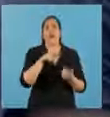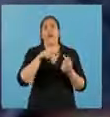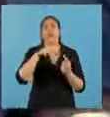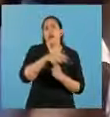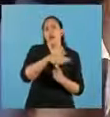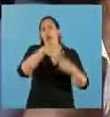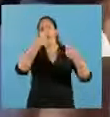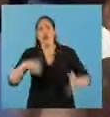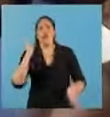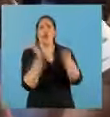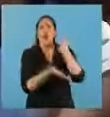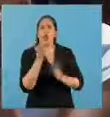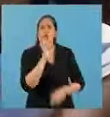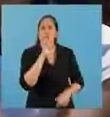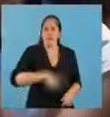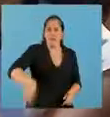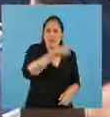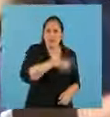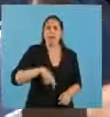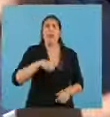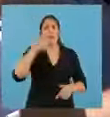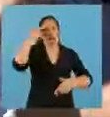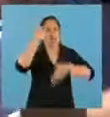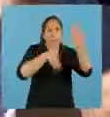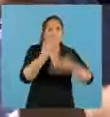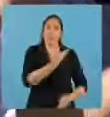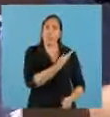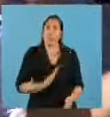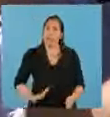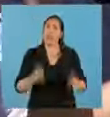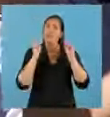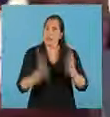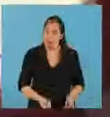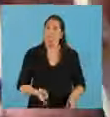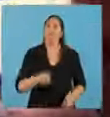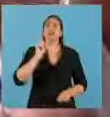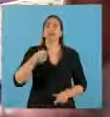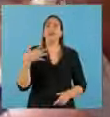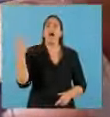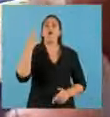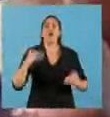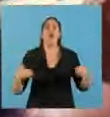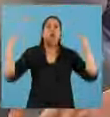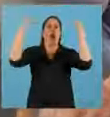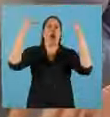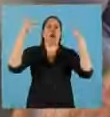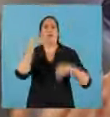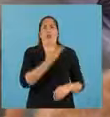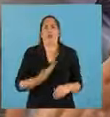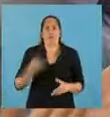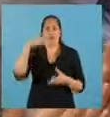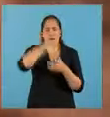género, incluyendo la capacitación del Presidente de la Nación y altas autoridades del Poder Ejecutivo.